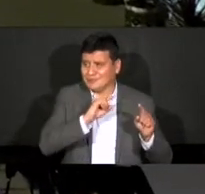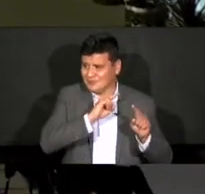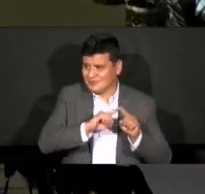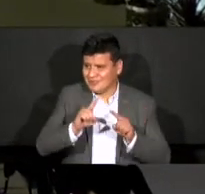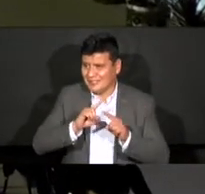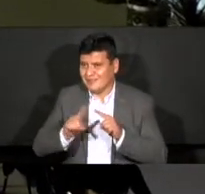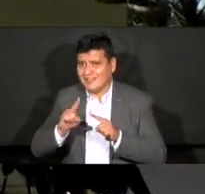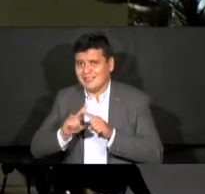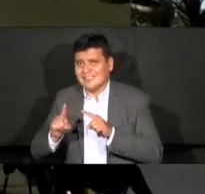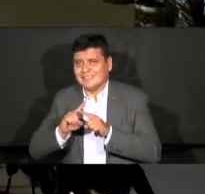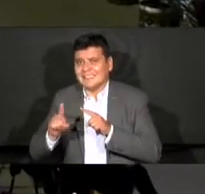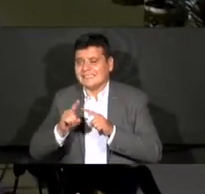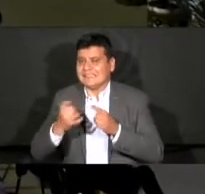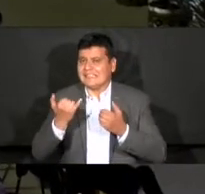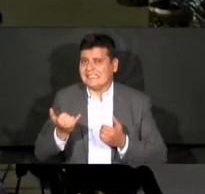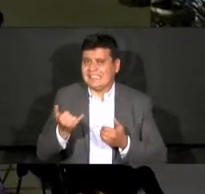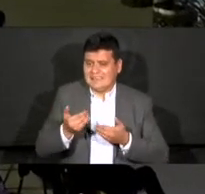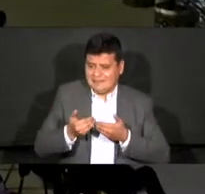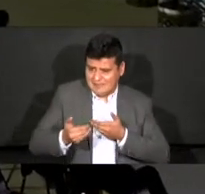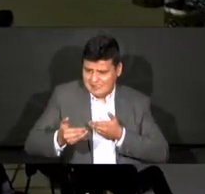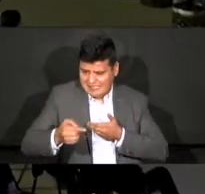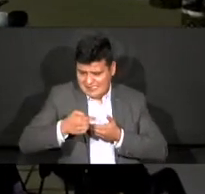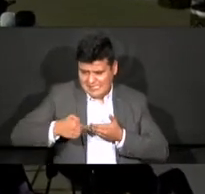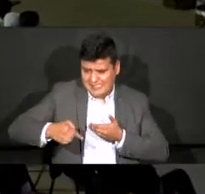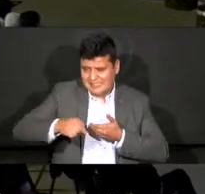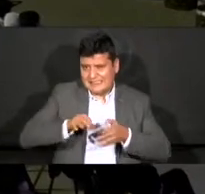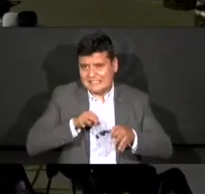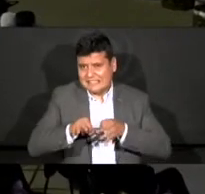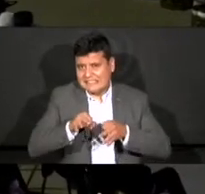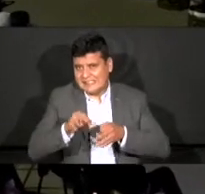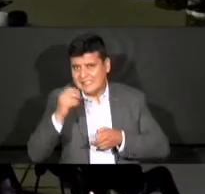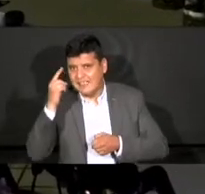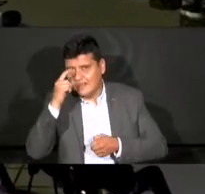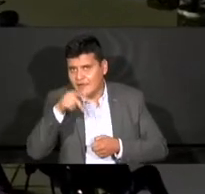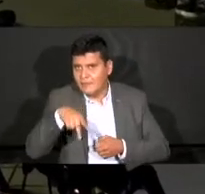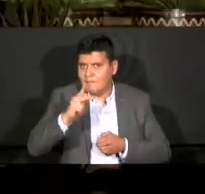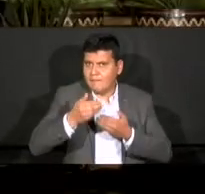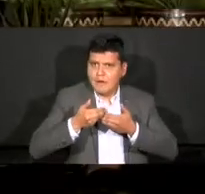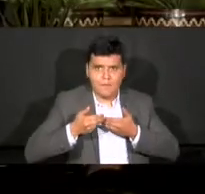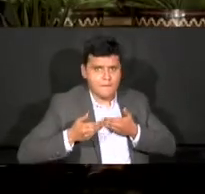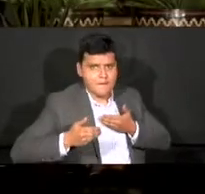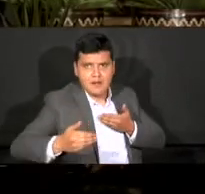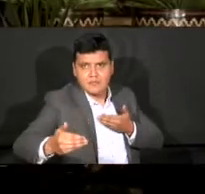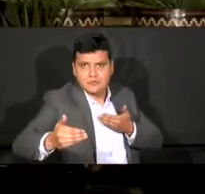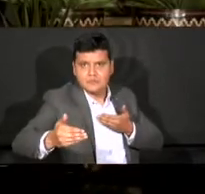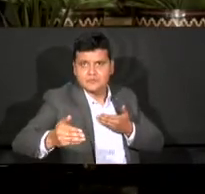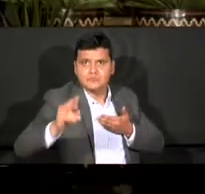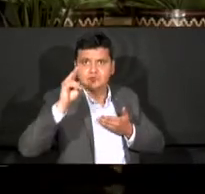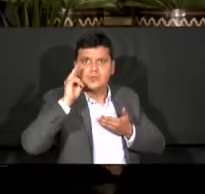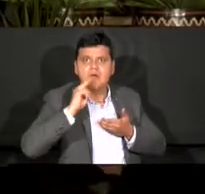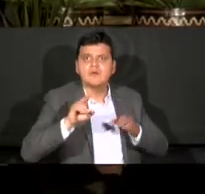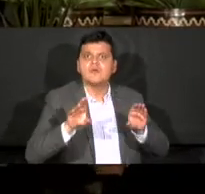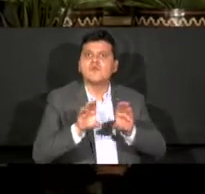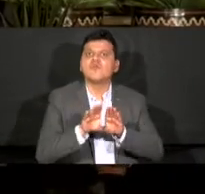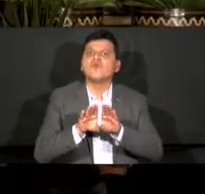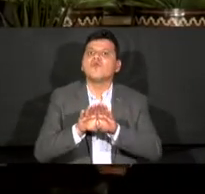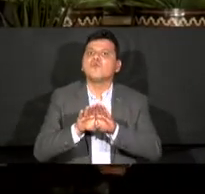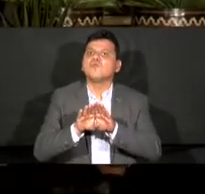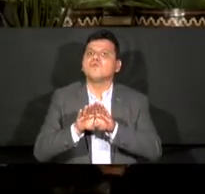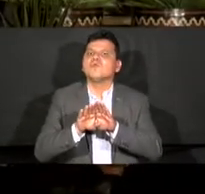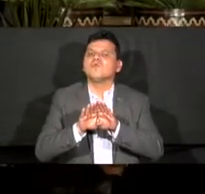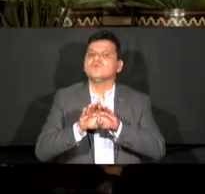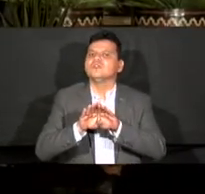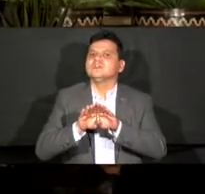corto plazo, pero eso yo sé que a los chihuahuenses no nos va a desanimar. No escatimaremos